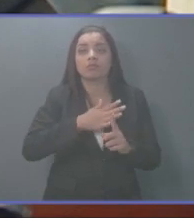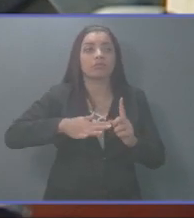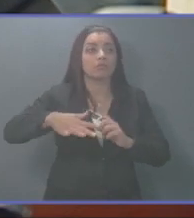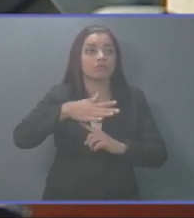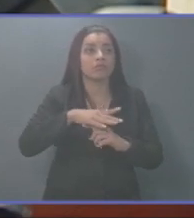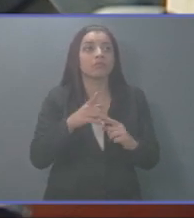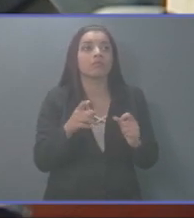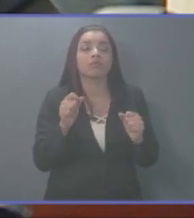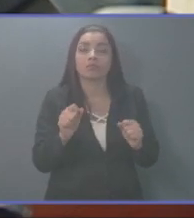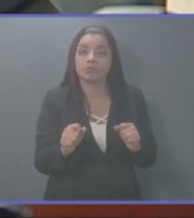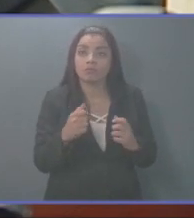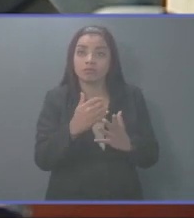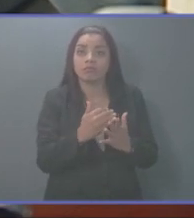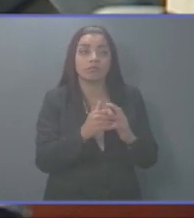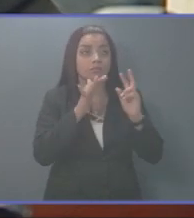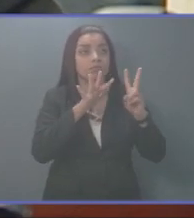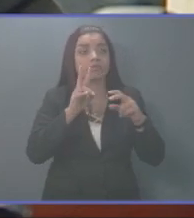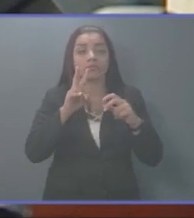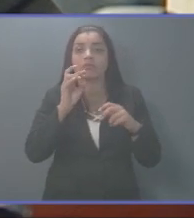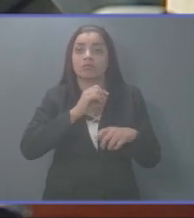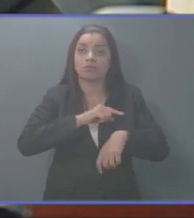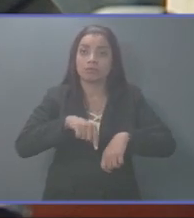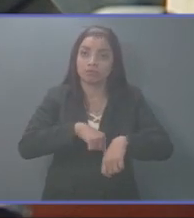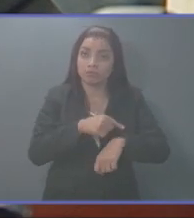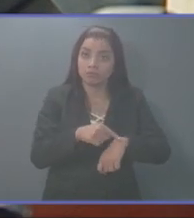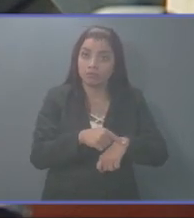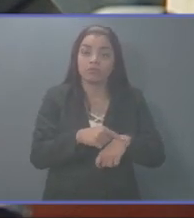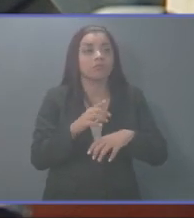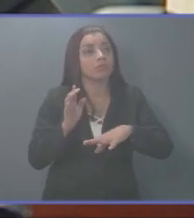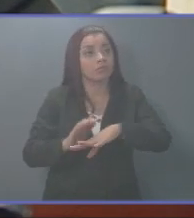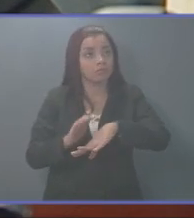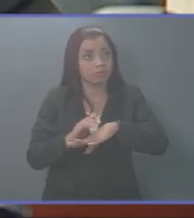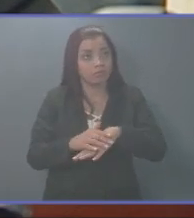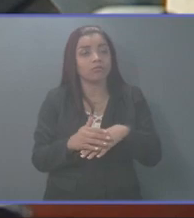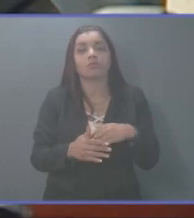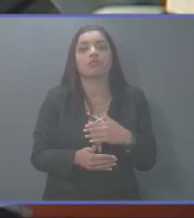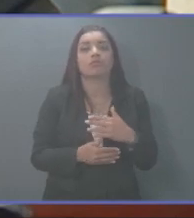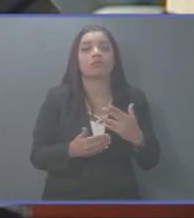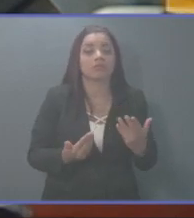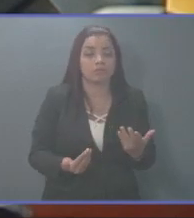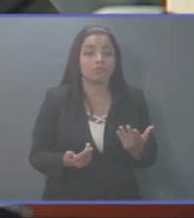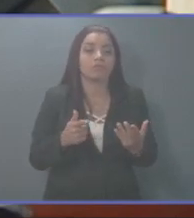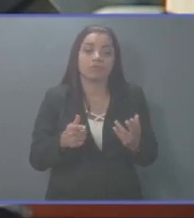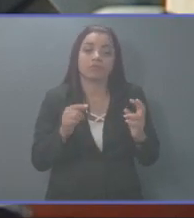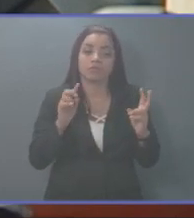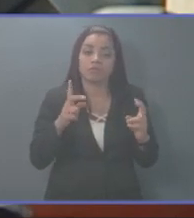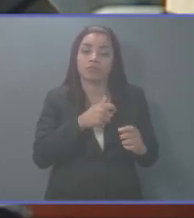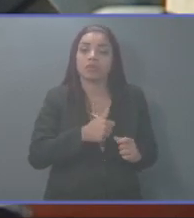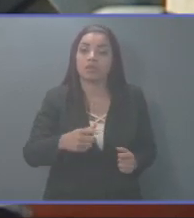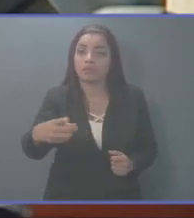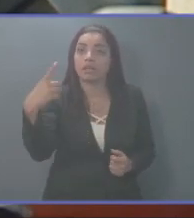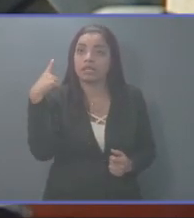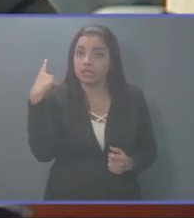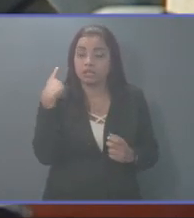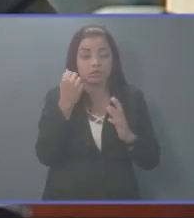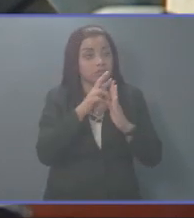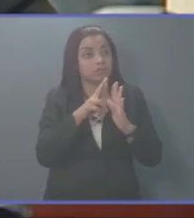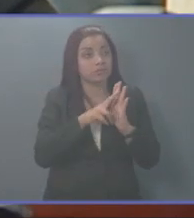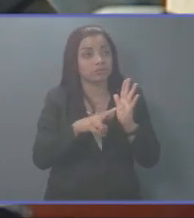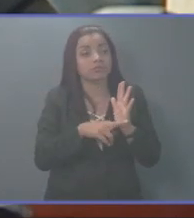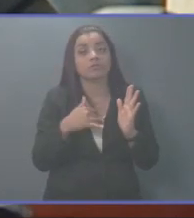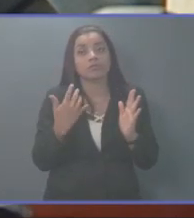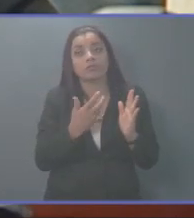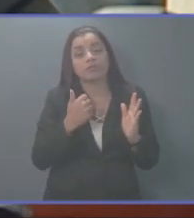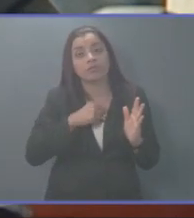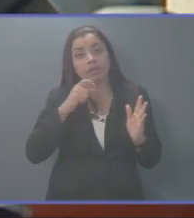requerida durante las primeras 72 horas. Se dará aviso inmediato del caso a la dirección para efectos del registro para que pueda analizar